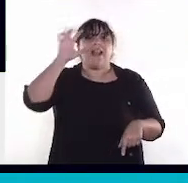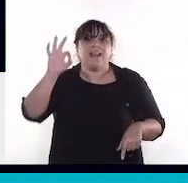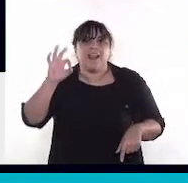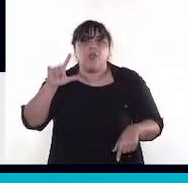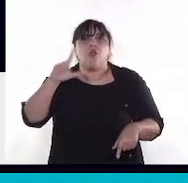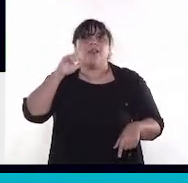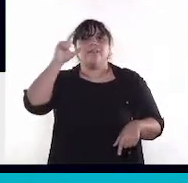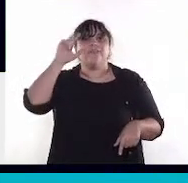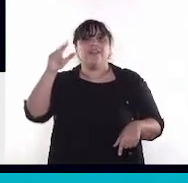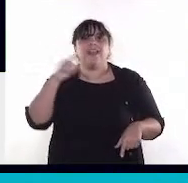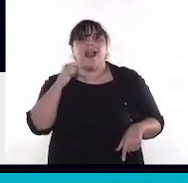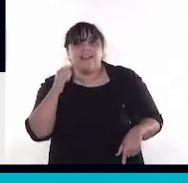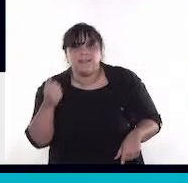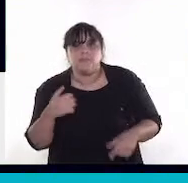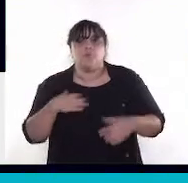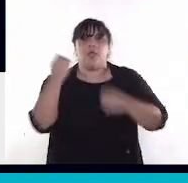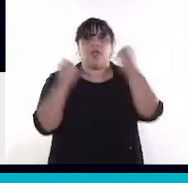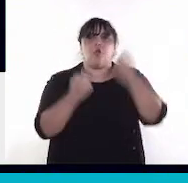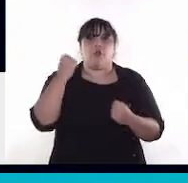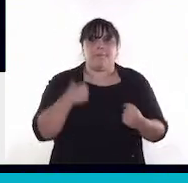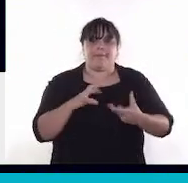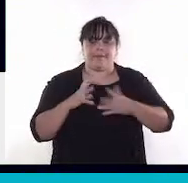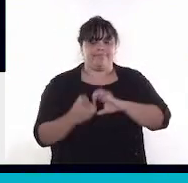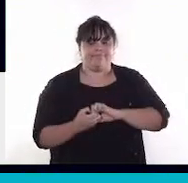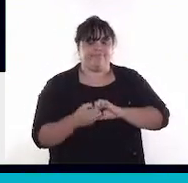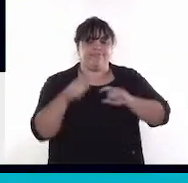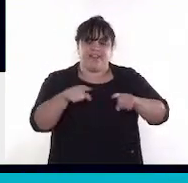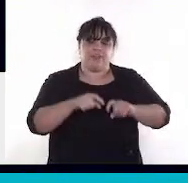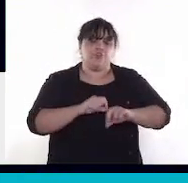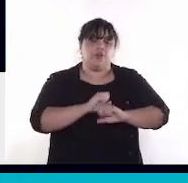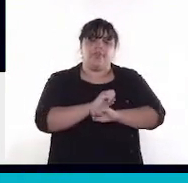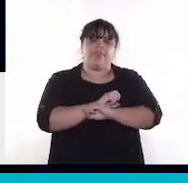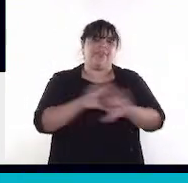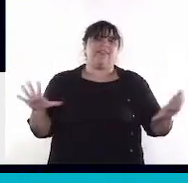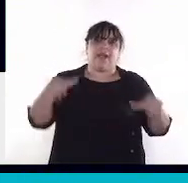sería un gran aporte para el pueblo bonaerense y para el país.